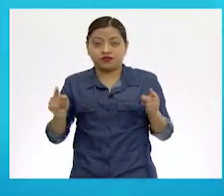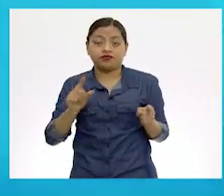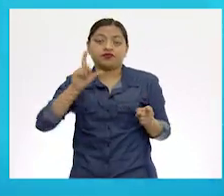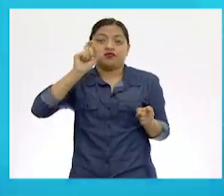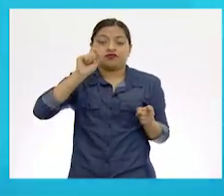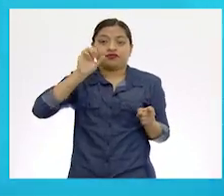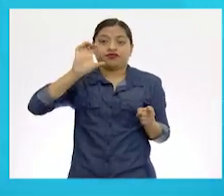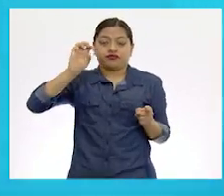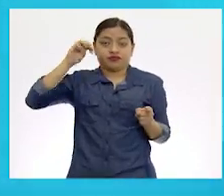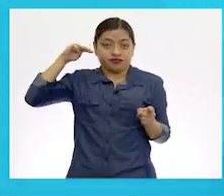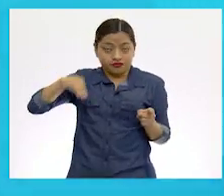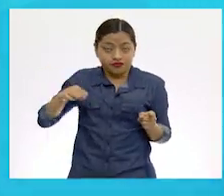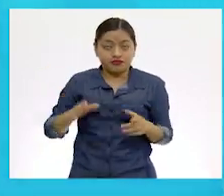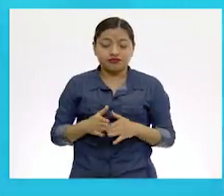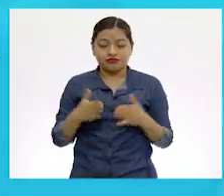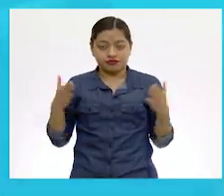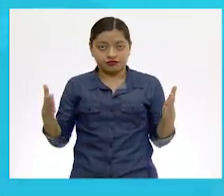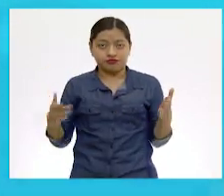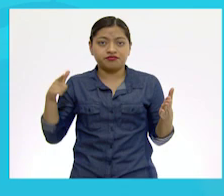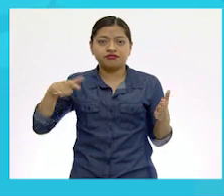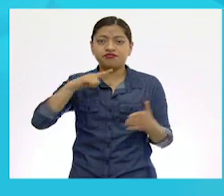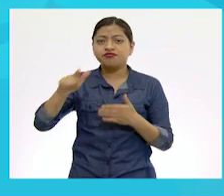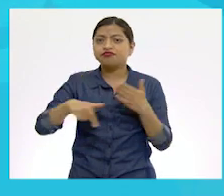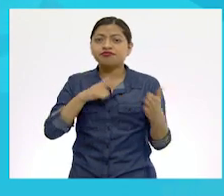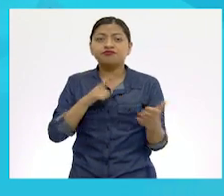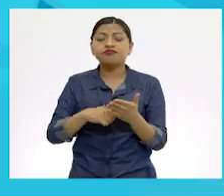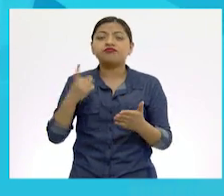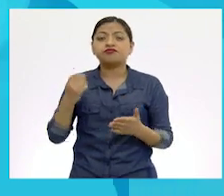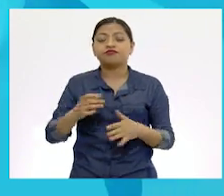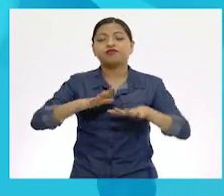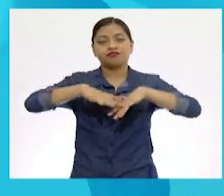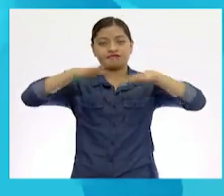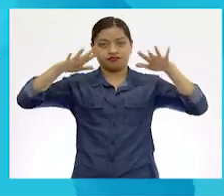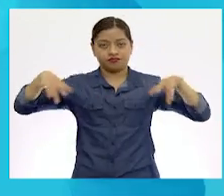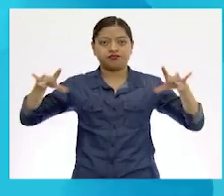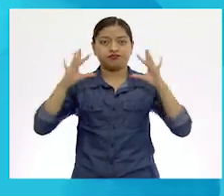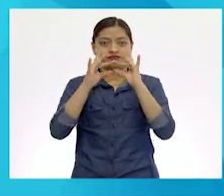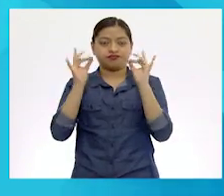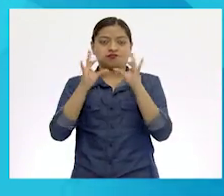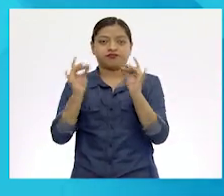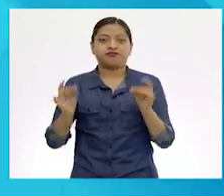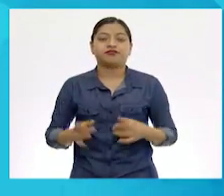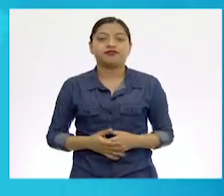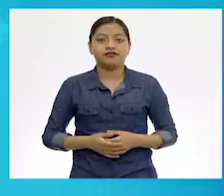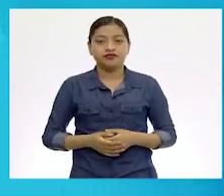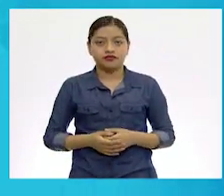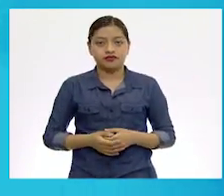longitud. Este pez es endémico de los arrecifes del mar de Cozumel.